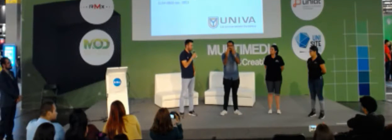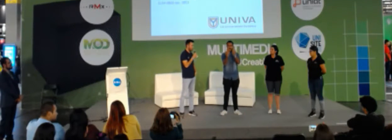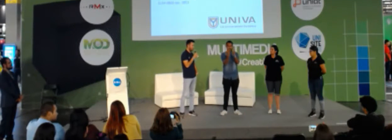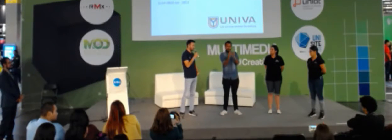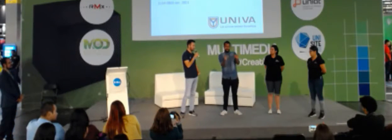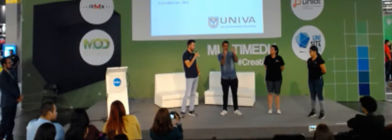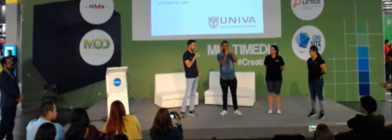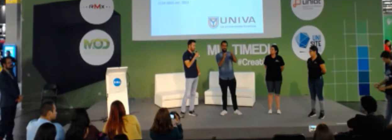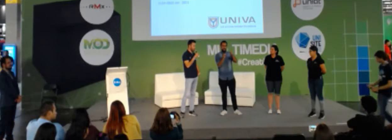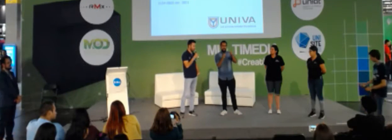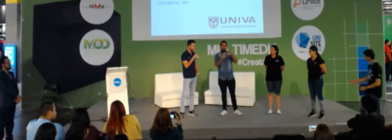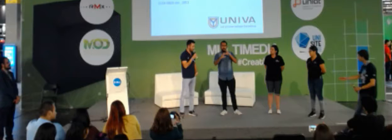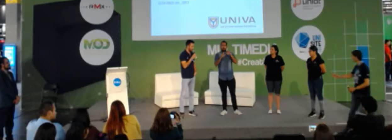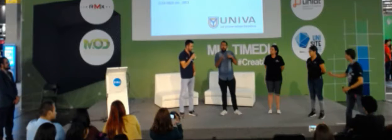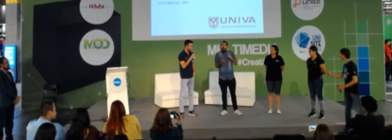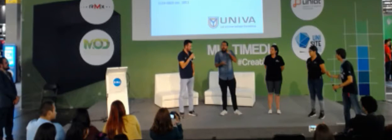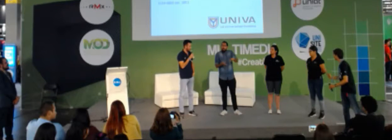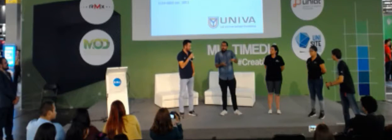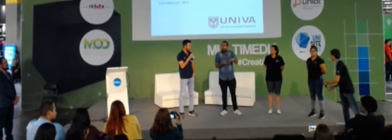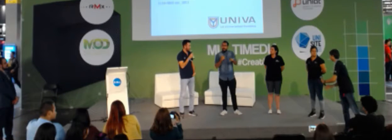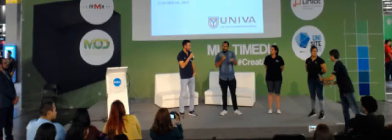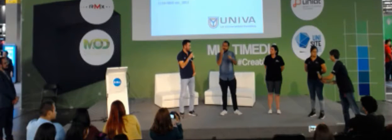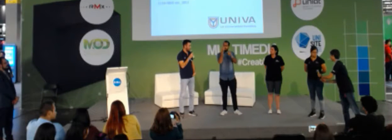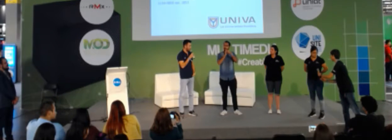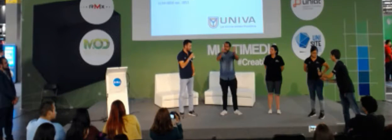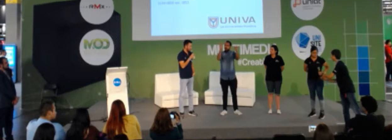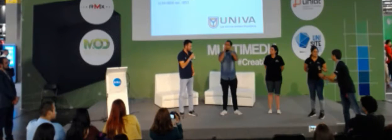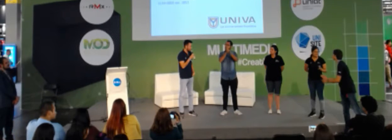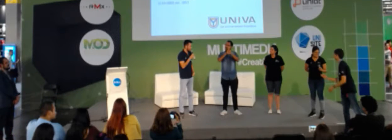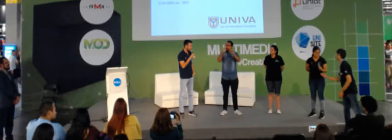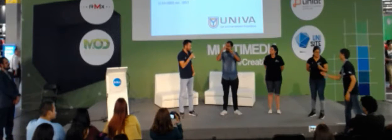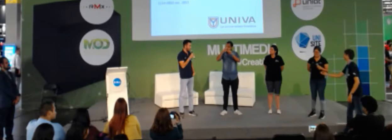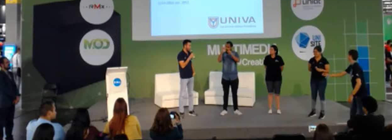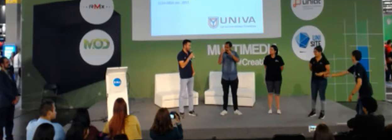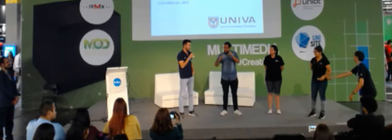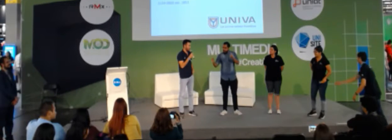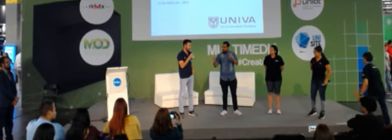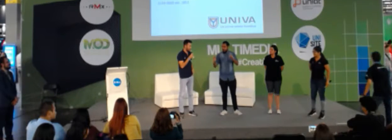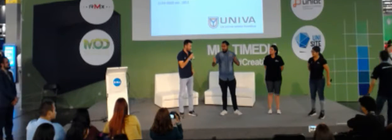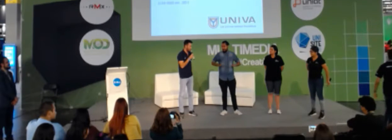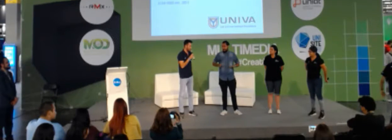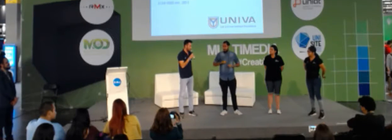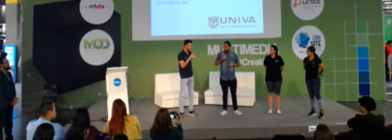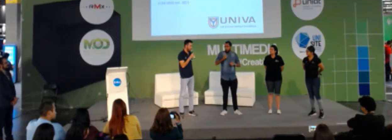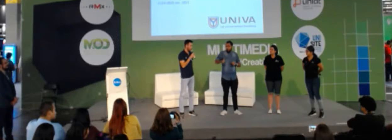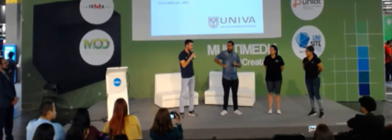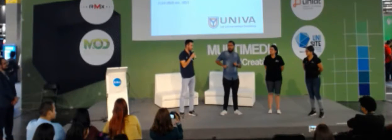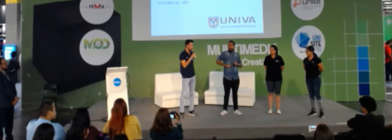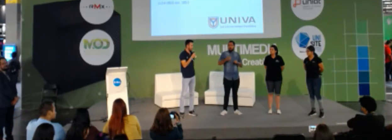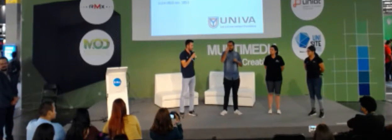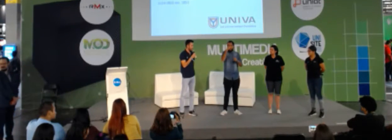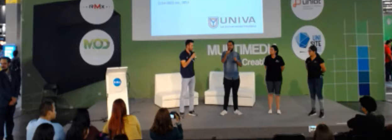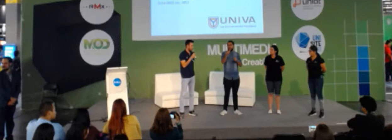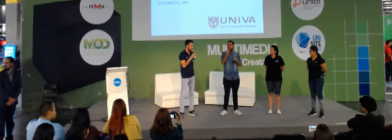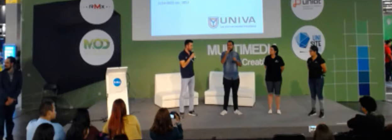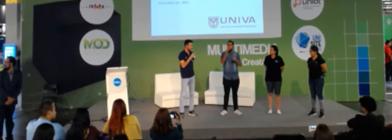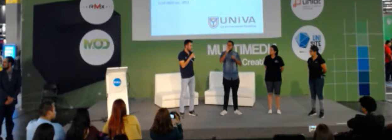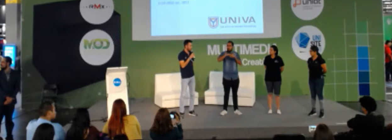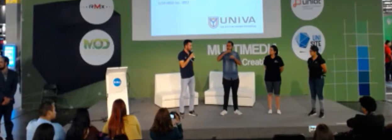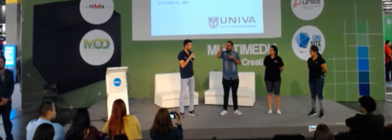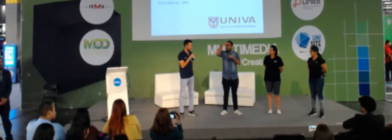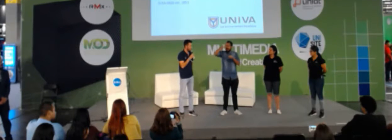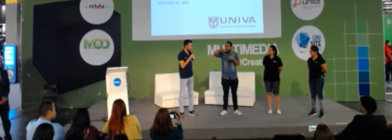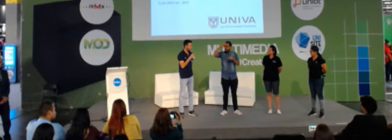como acabamos de ver en el video que acaban de presentar. Bueno, esta experiencia de información que acaba de explicar a la